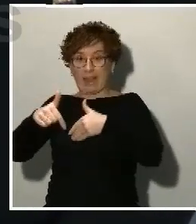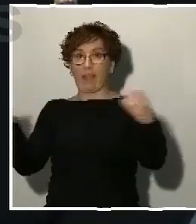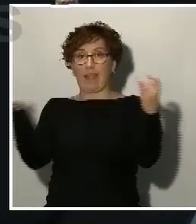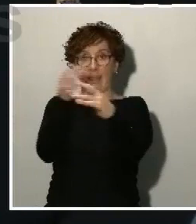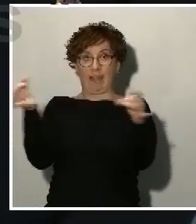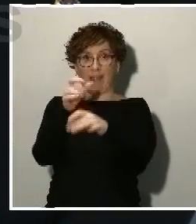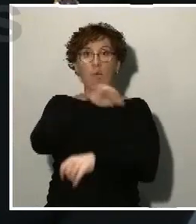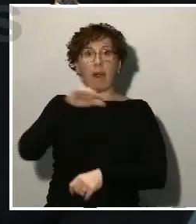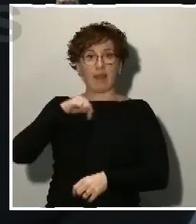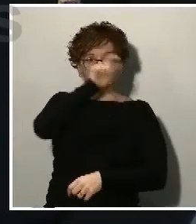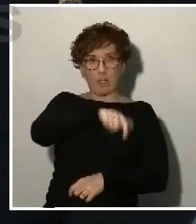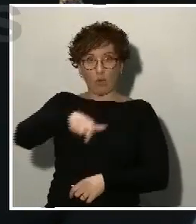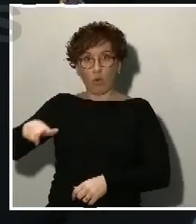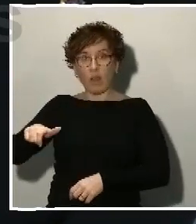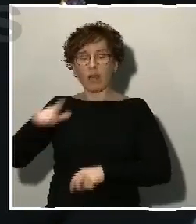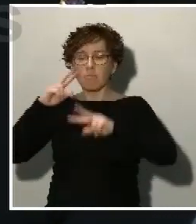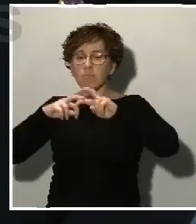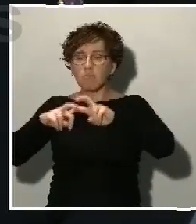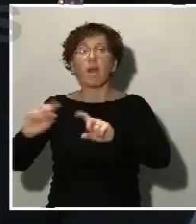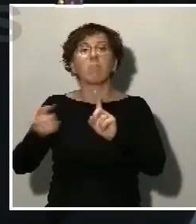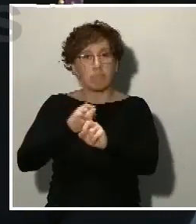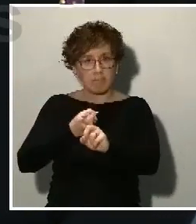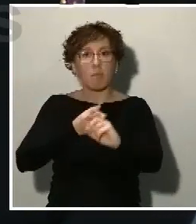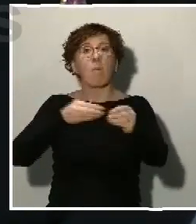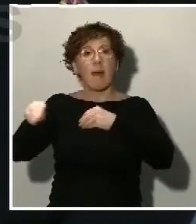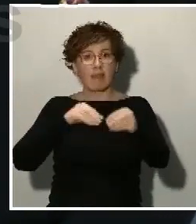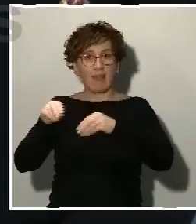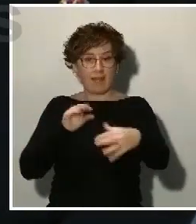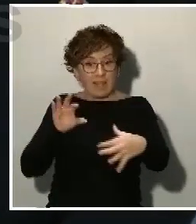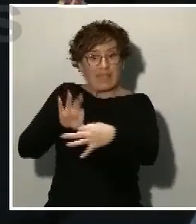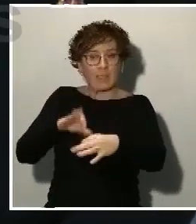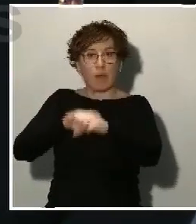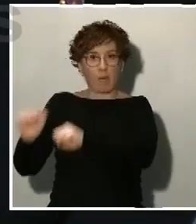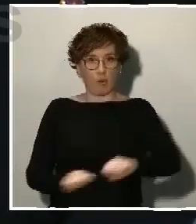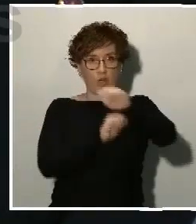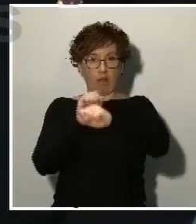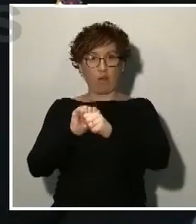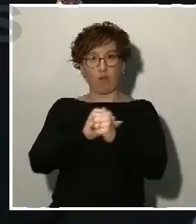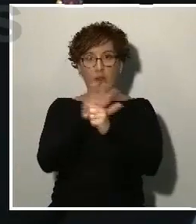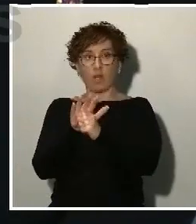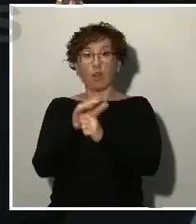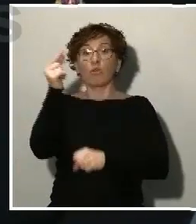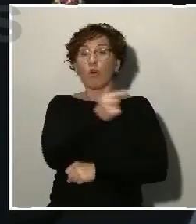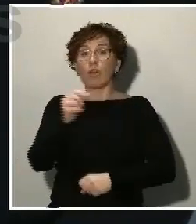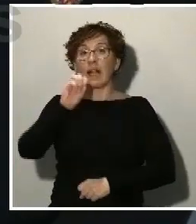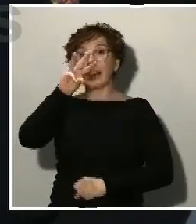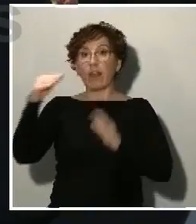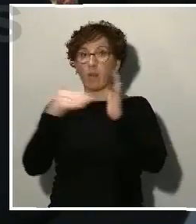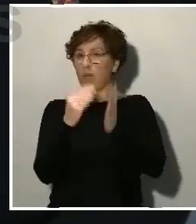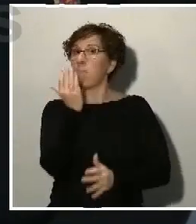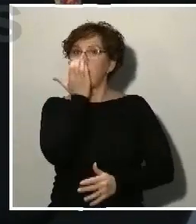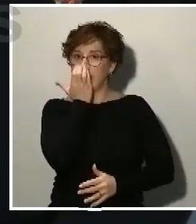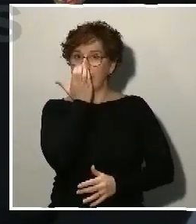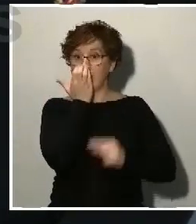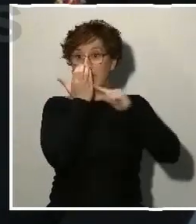inspección hemos localizado material de esta índole, destacando 13.000 mascarillas que, por supuesto, hemos puesto a disposición